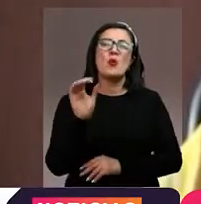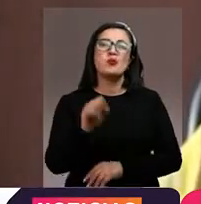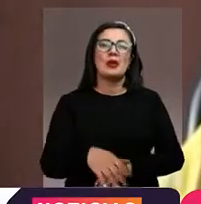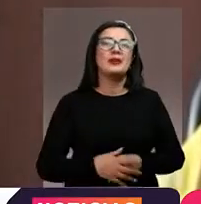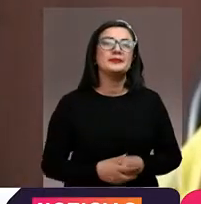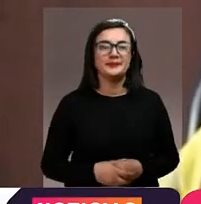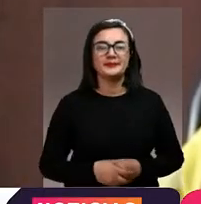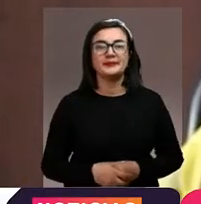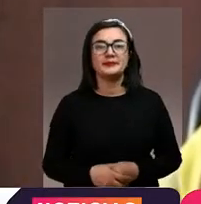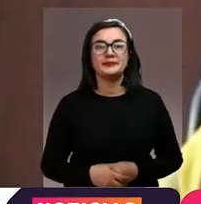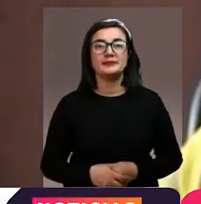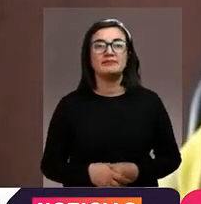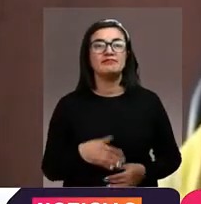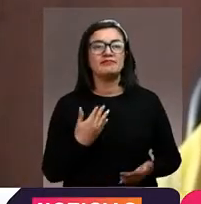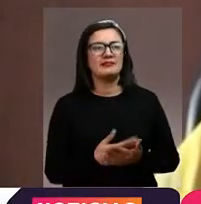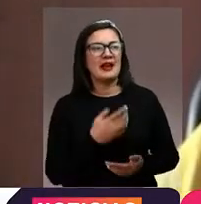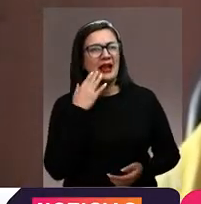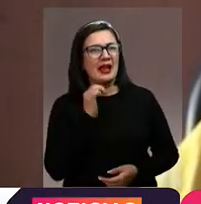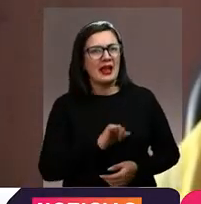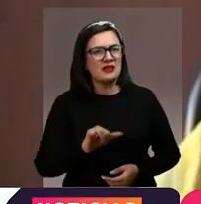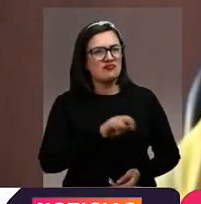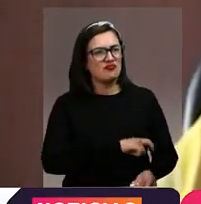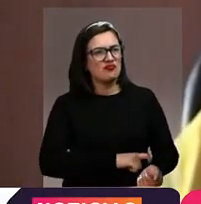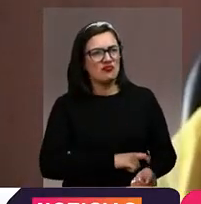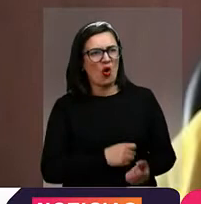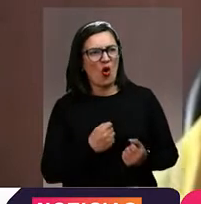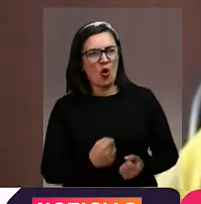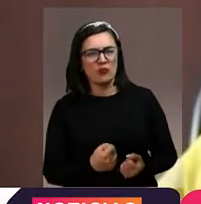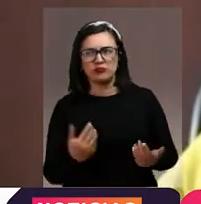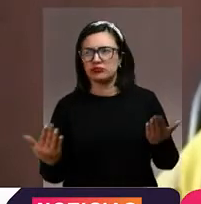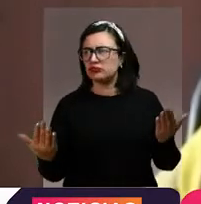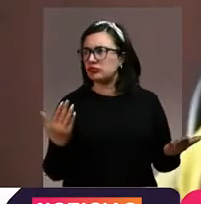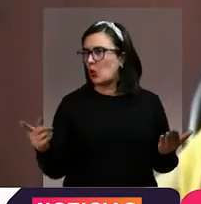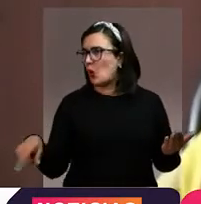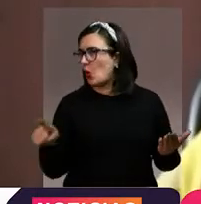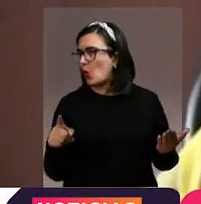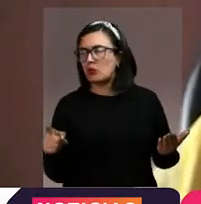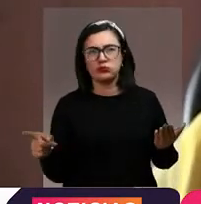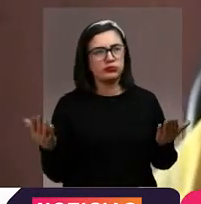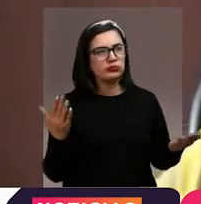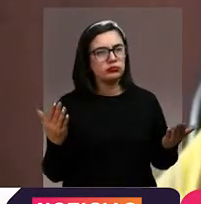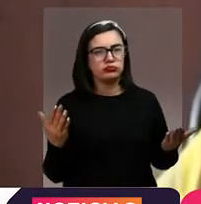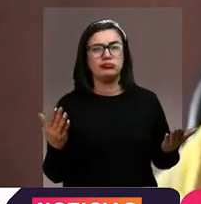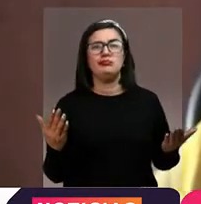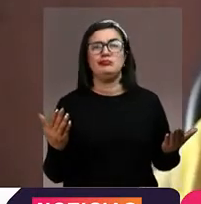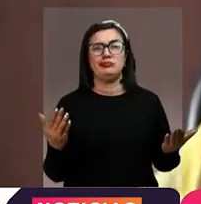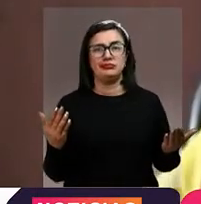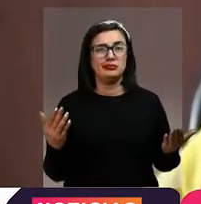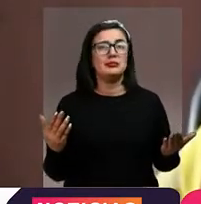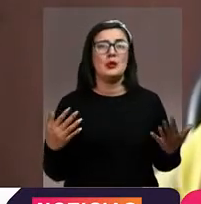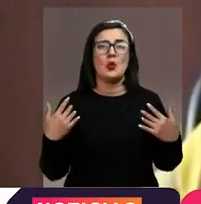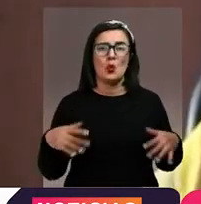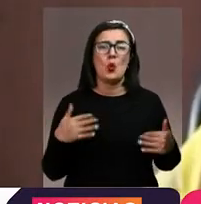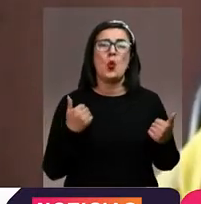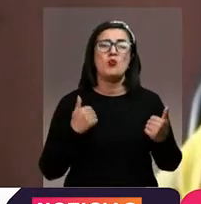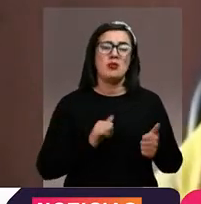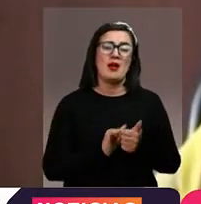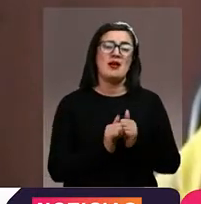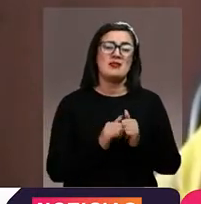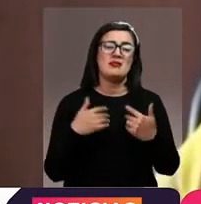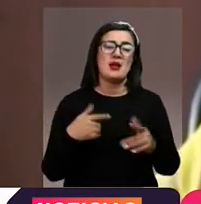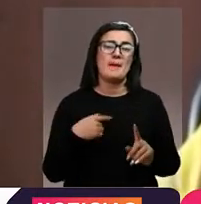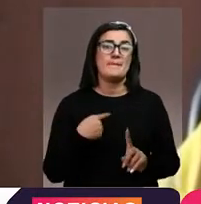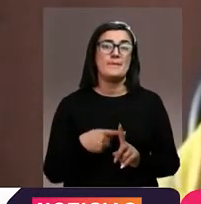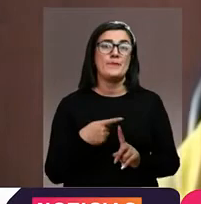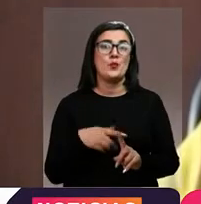Y ver la personalidad de las grandes, contrastar la personalidad de las juveniles, pero que un resultado deportivo sea tan imponente es